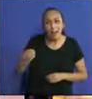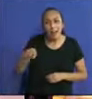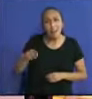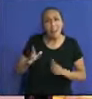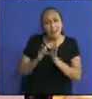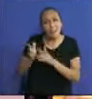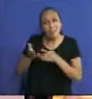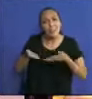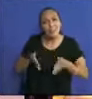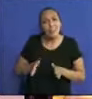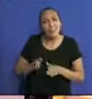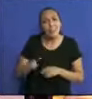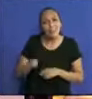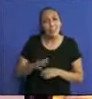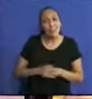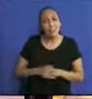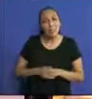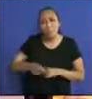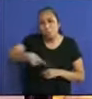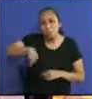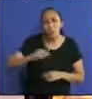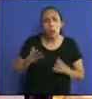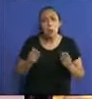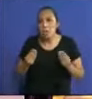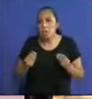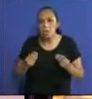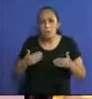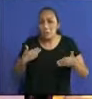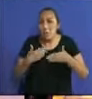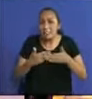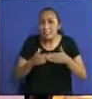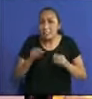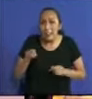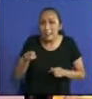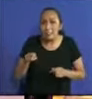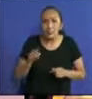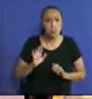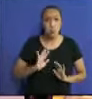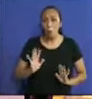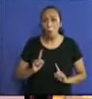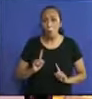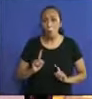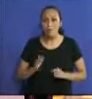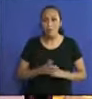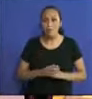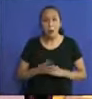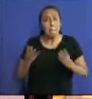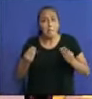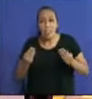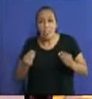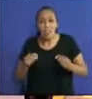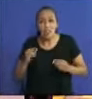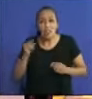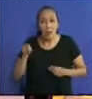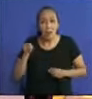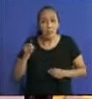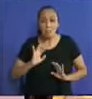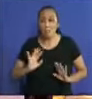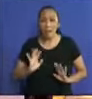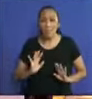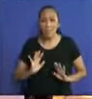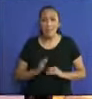Él. No hay que tenerle miedo a Jesús, porque es tan débil, tan frágil. El desafío